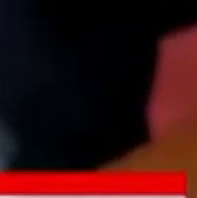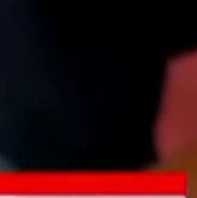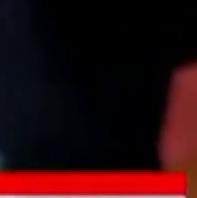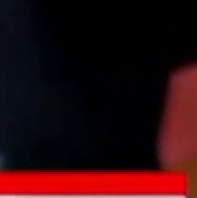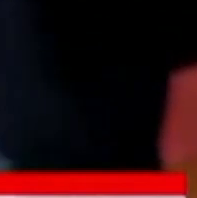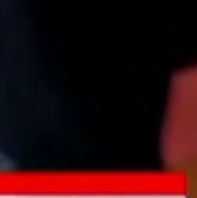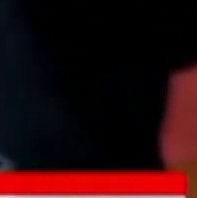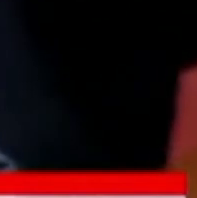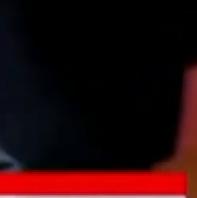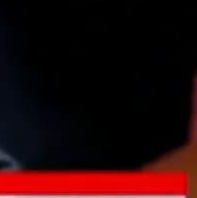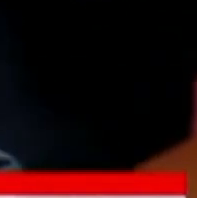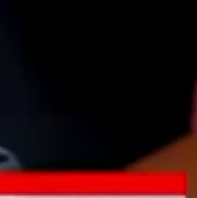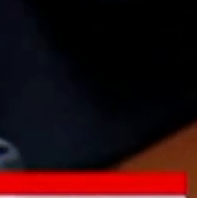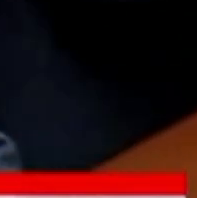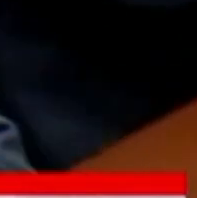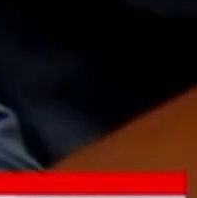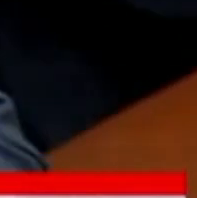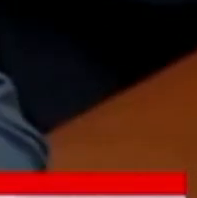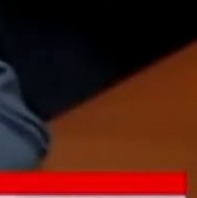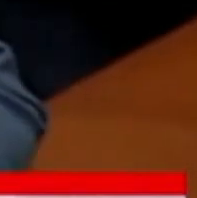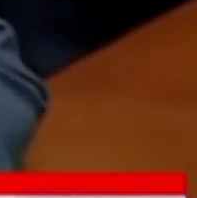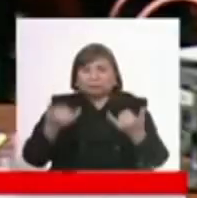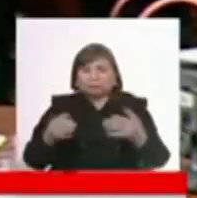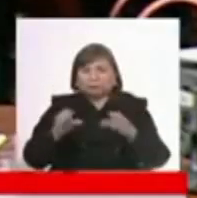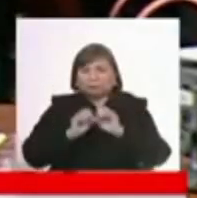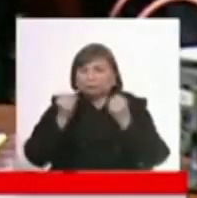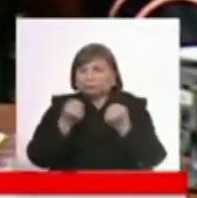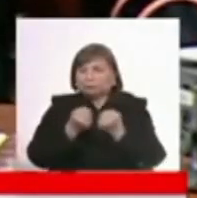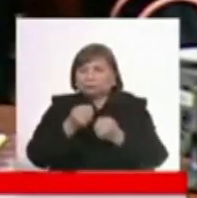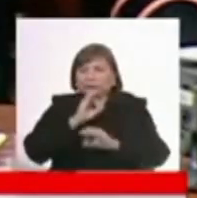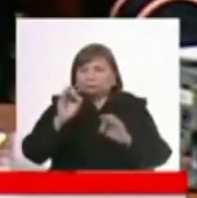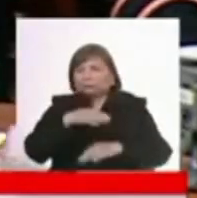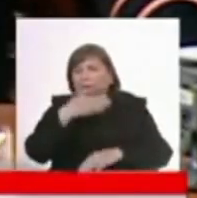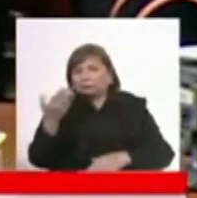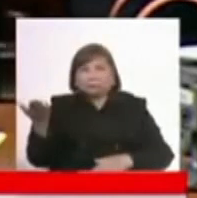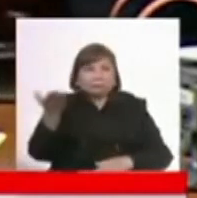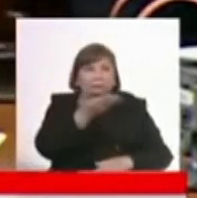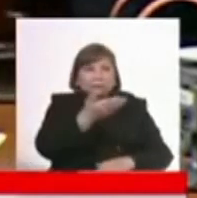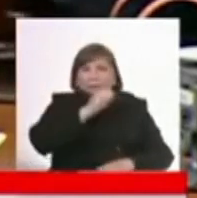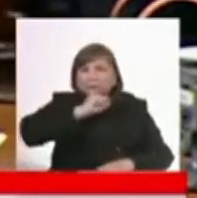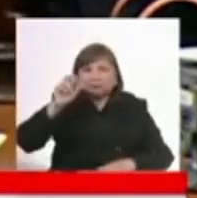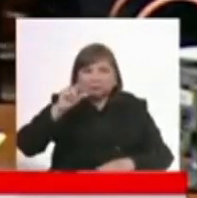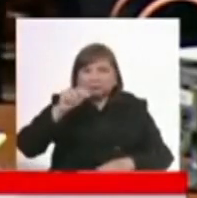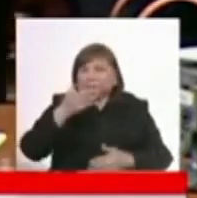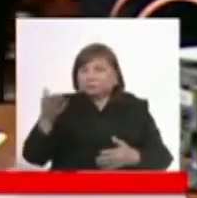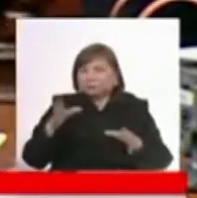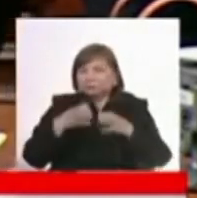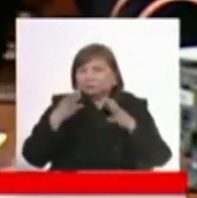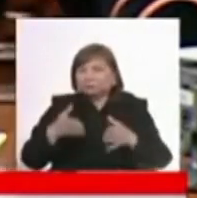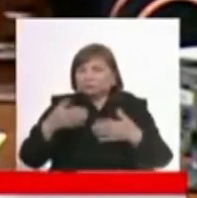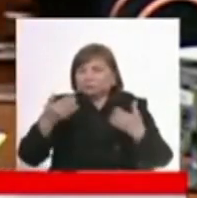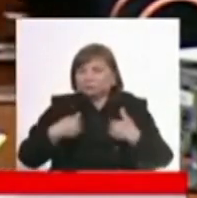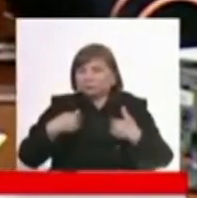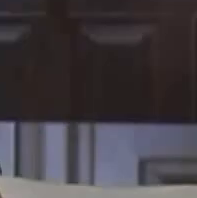sistema en la parte presidencialista este hombre le inició su problema cuando un buen día Hizo unos ascensos